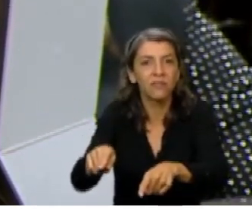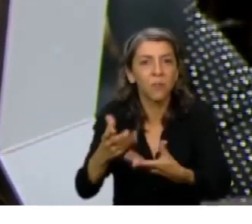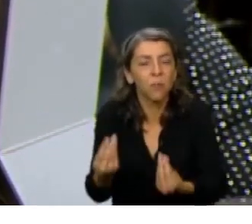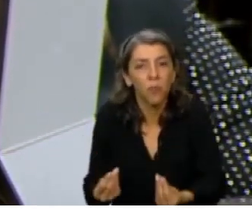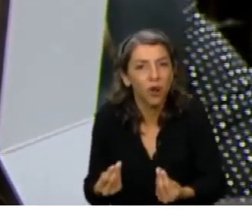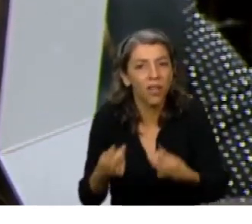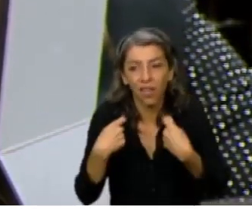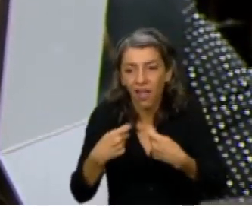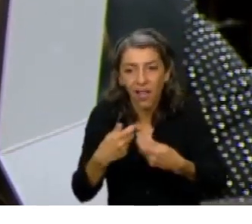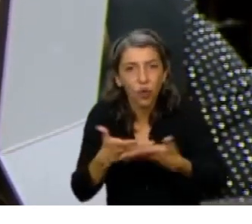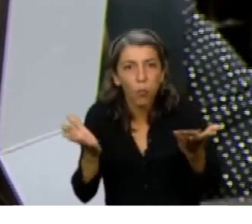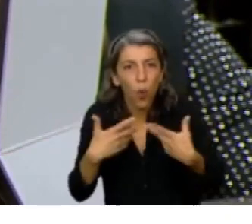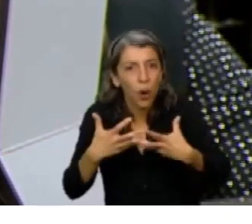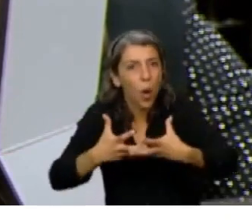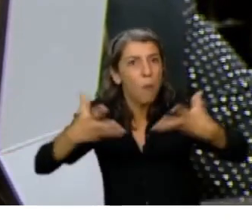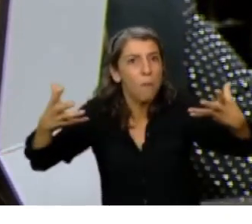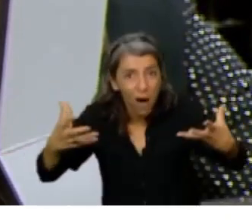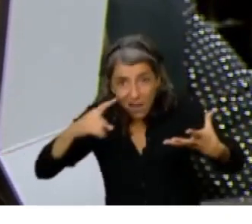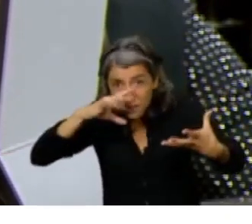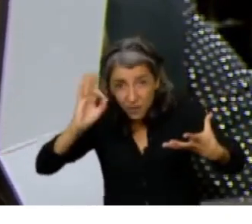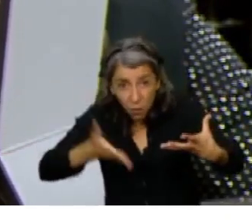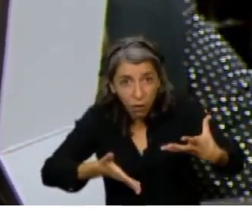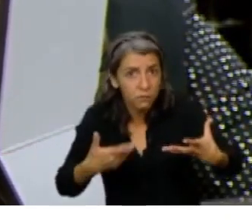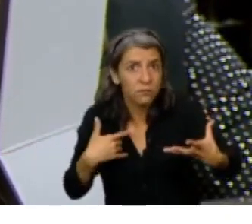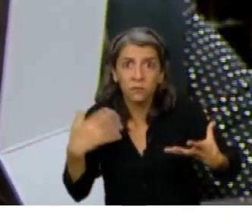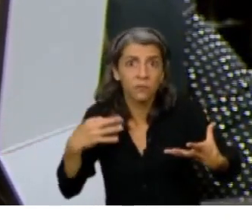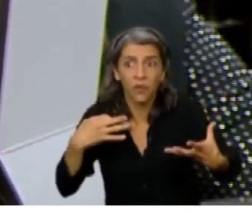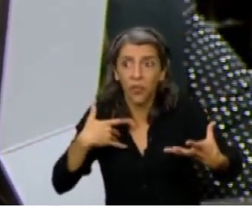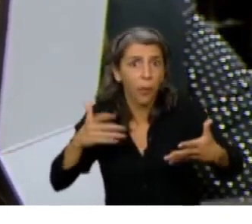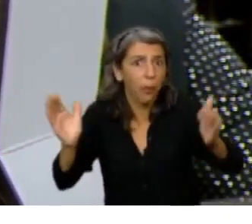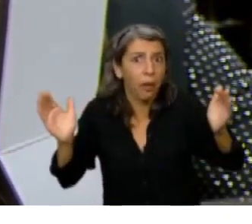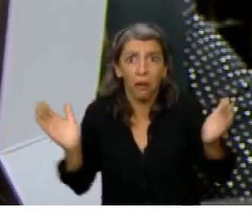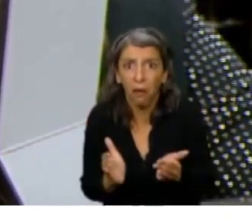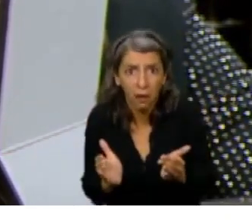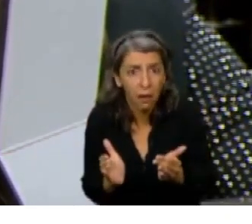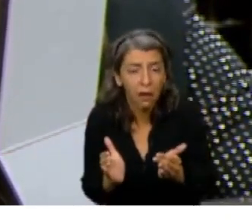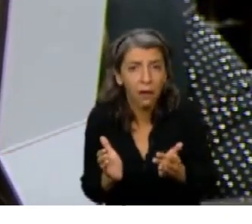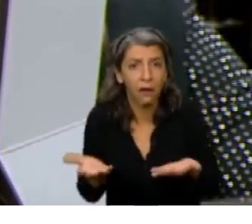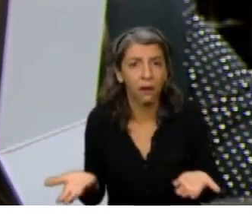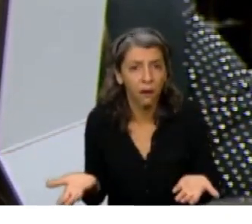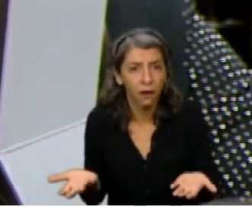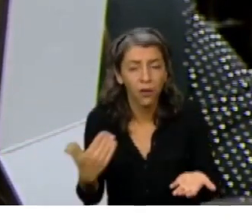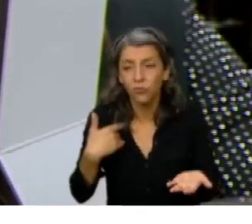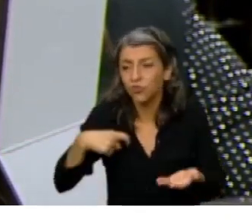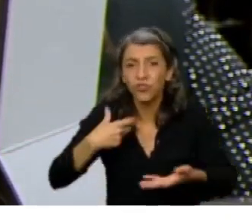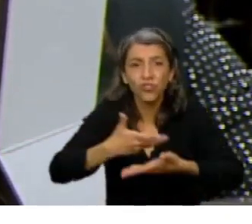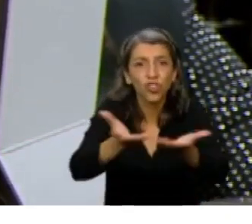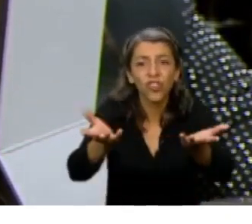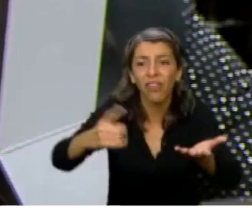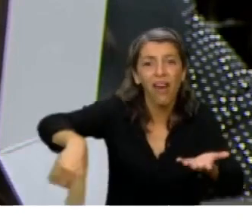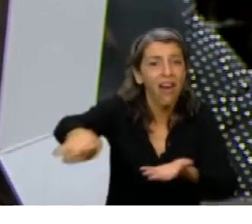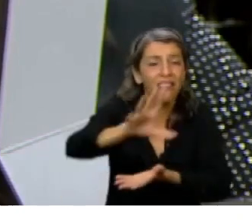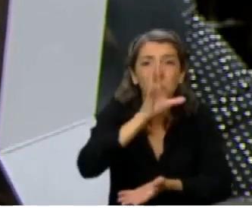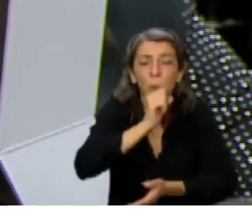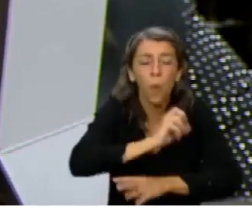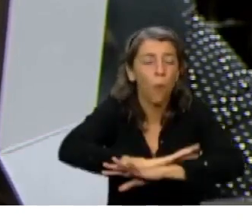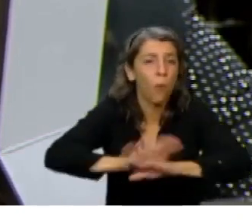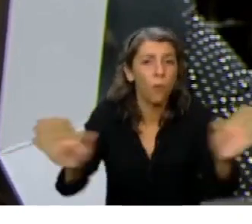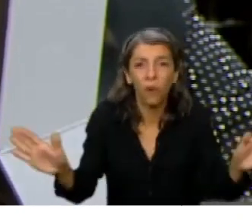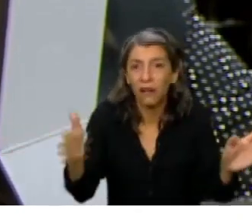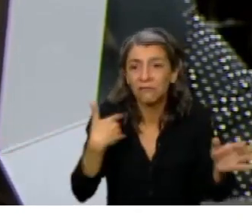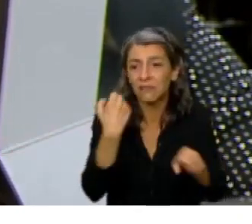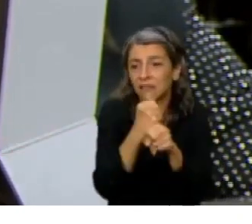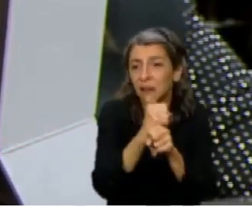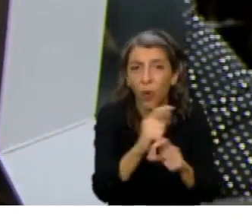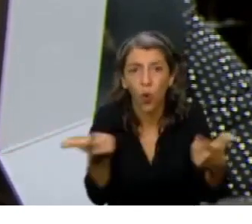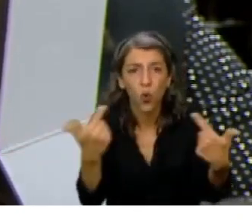gasto público no debería crecer 70%, sino mucho menos. Afuera hay una sociedad que no da más de